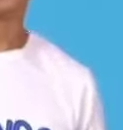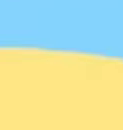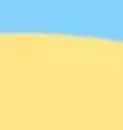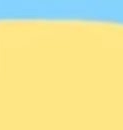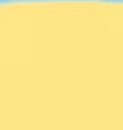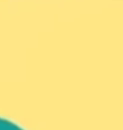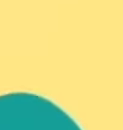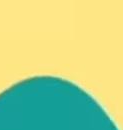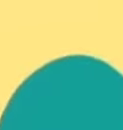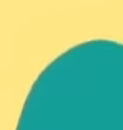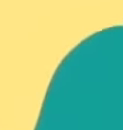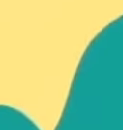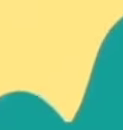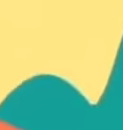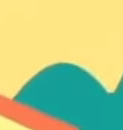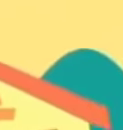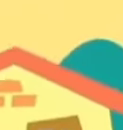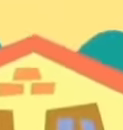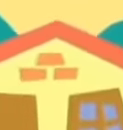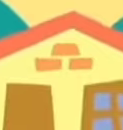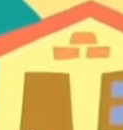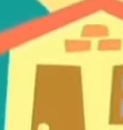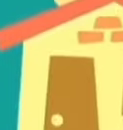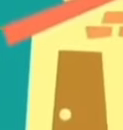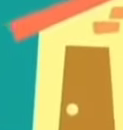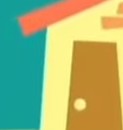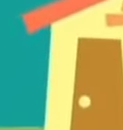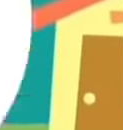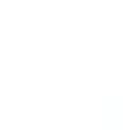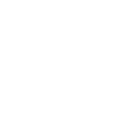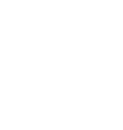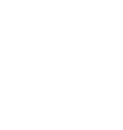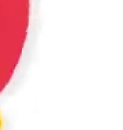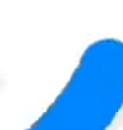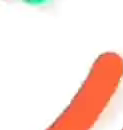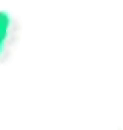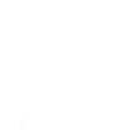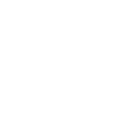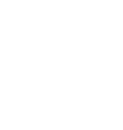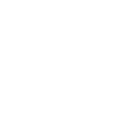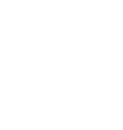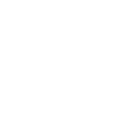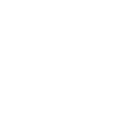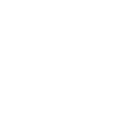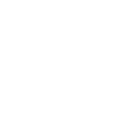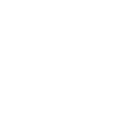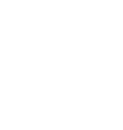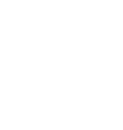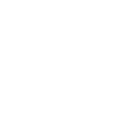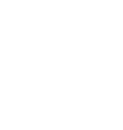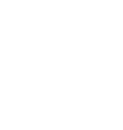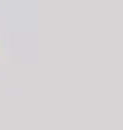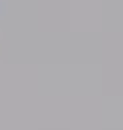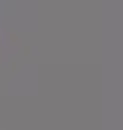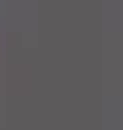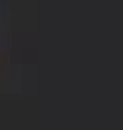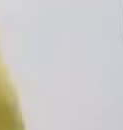la clase, puedes volver a verla todos los sábados a las 10 de la mañana. Aprendo en Casa por TV Perú.